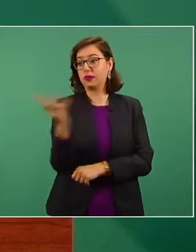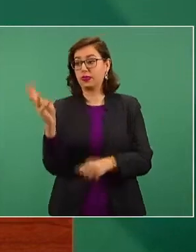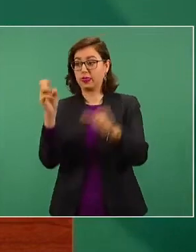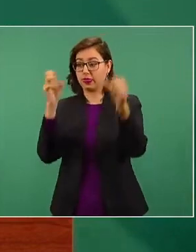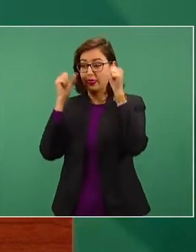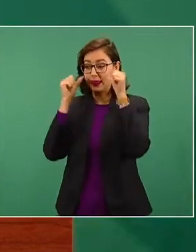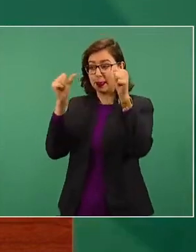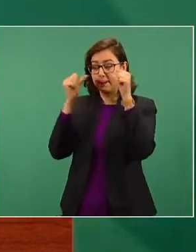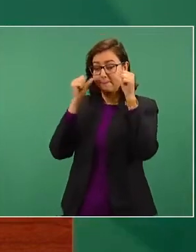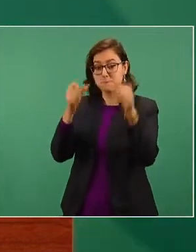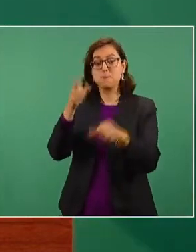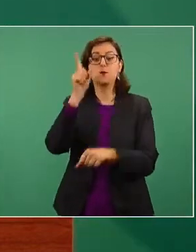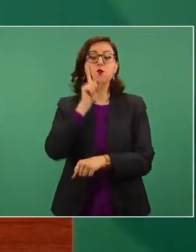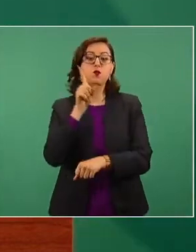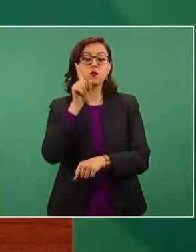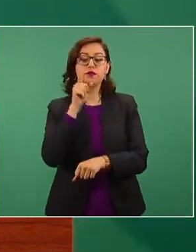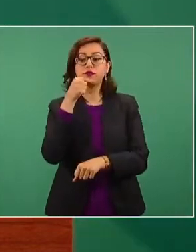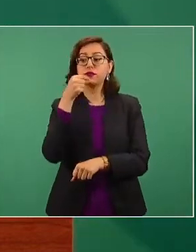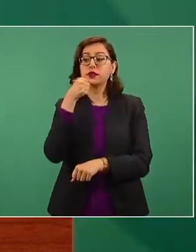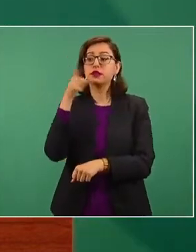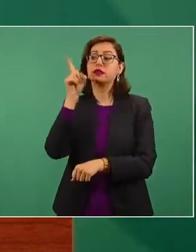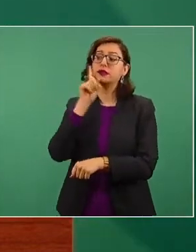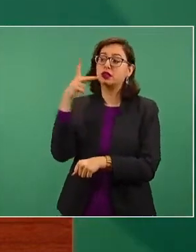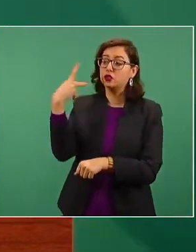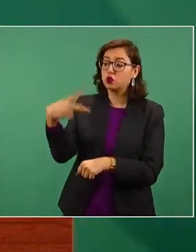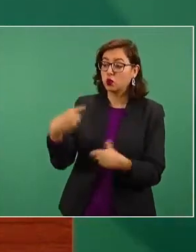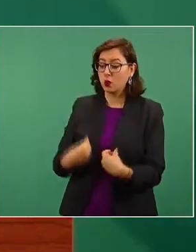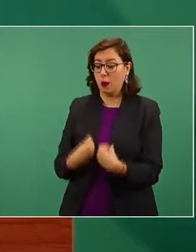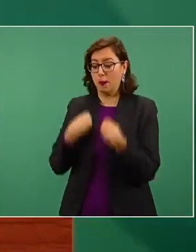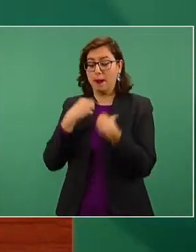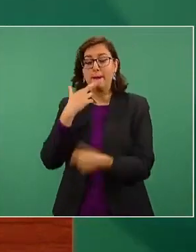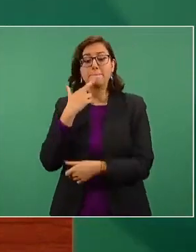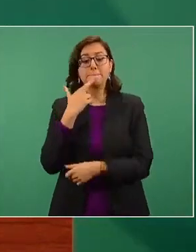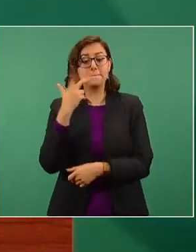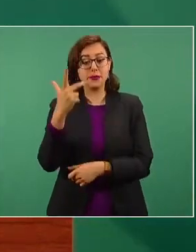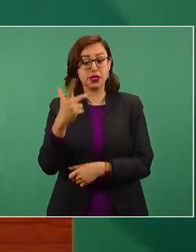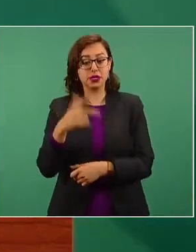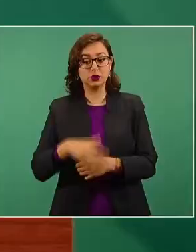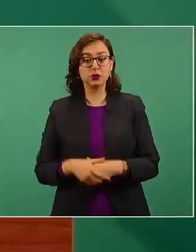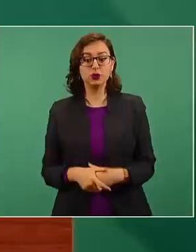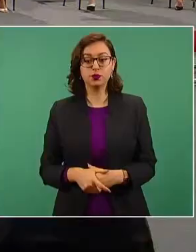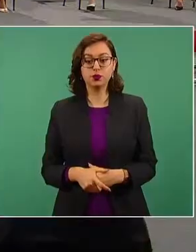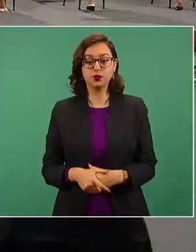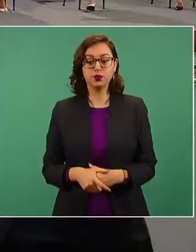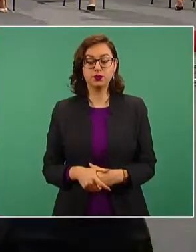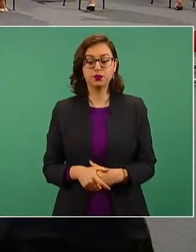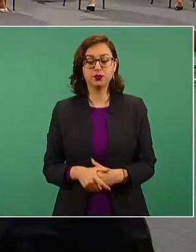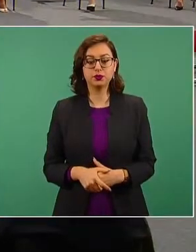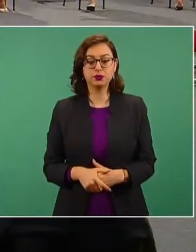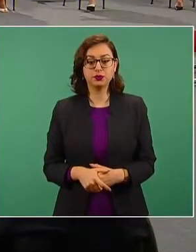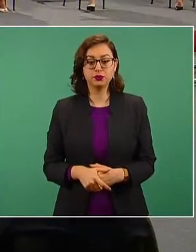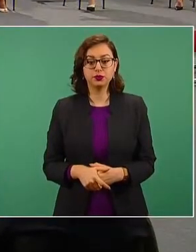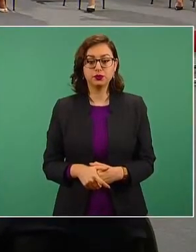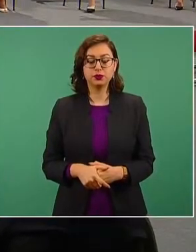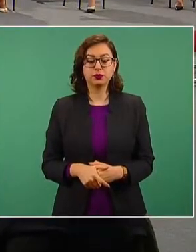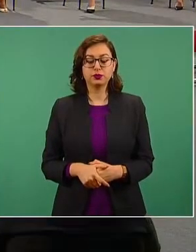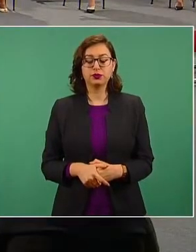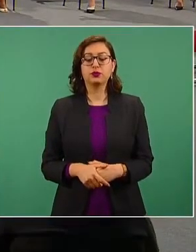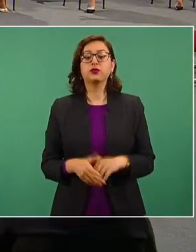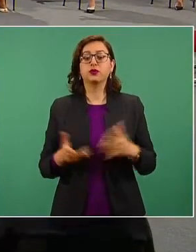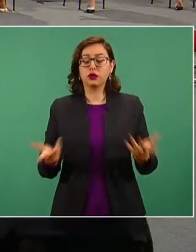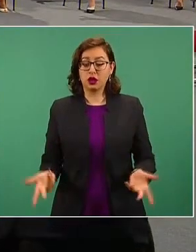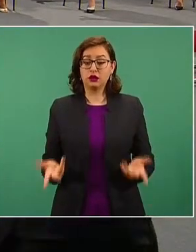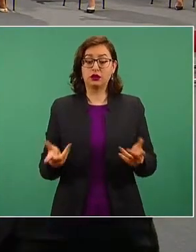mujeres y niñas y así mejorar sus vidas. Como ustedes saben, construimos nuestra hoja de ruta en materia